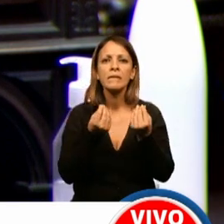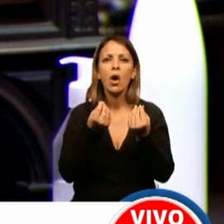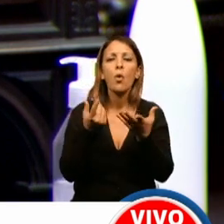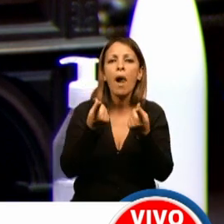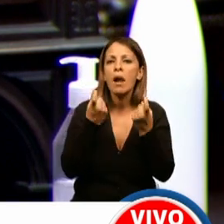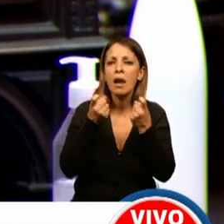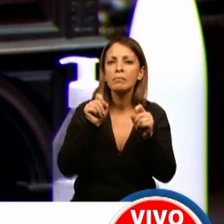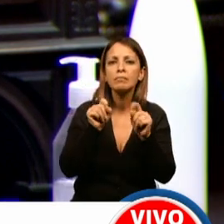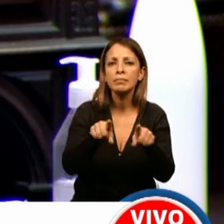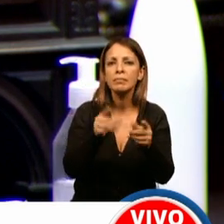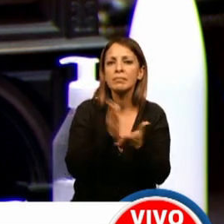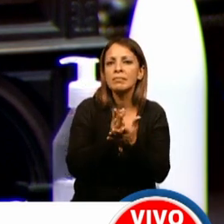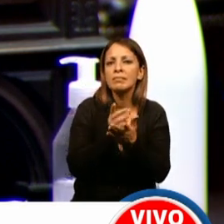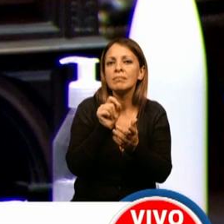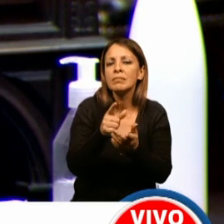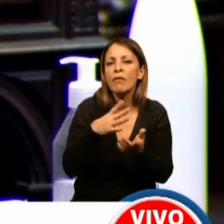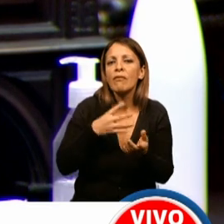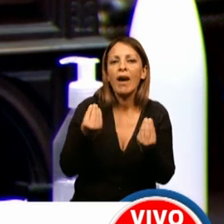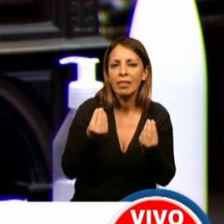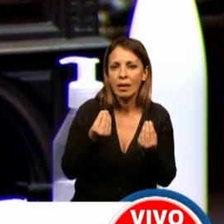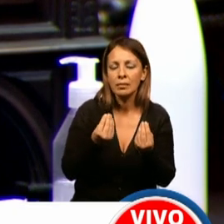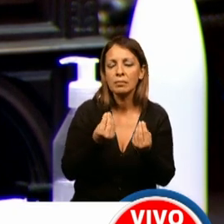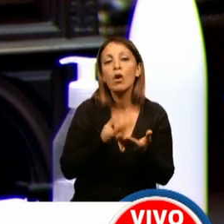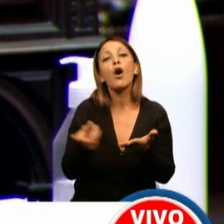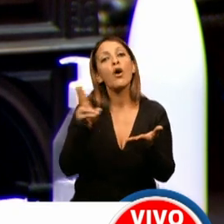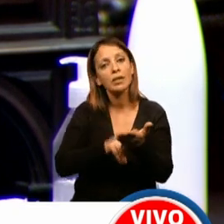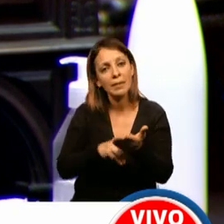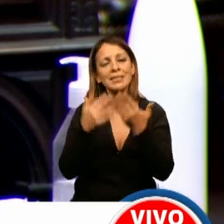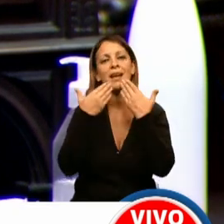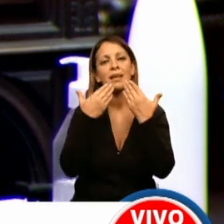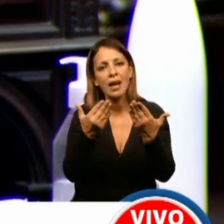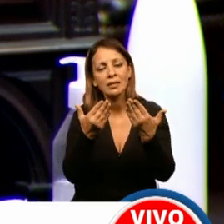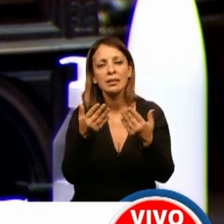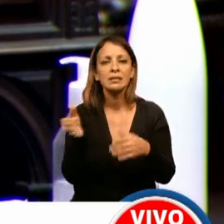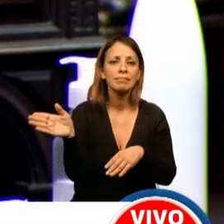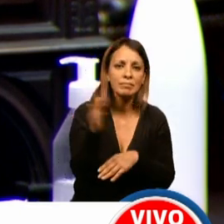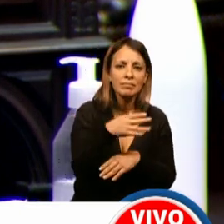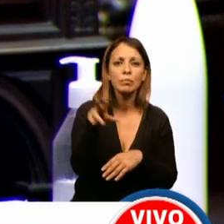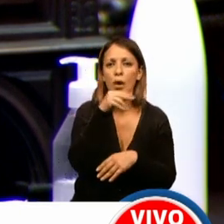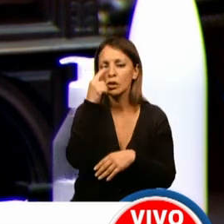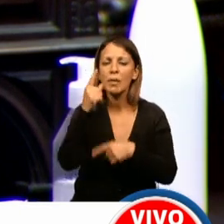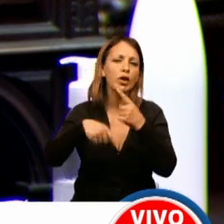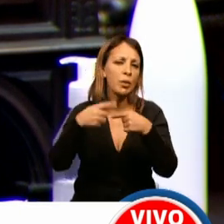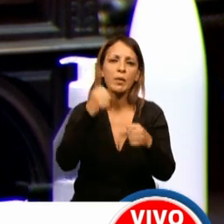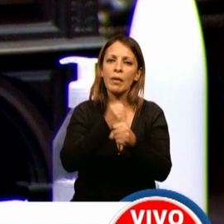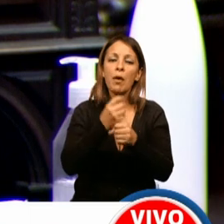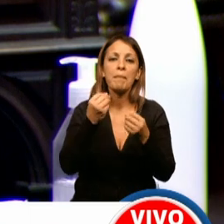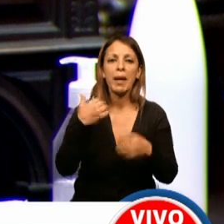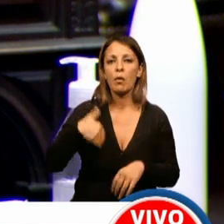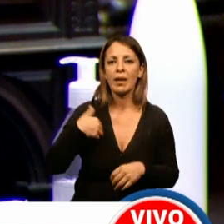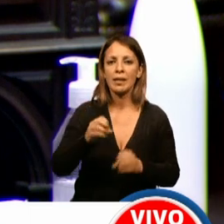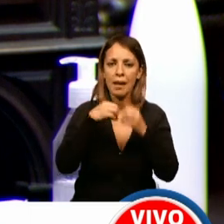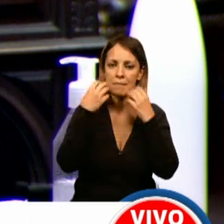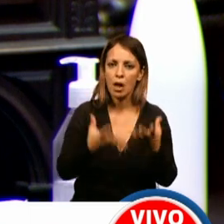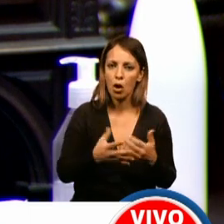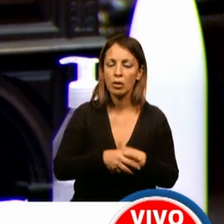de derechos que aún falta por todo esto vuelvo a agradecer a todos ya todas y vamos a seguir trabajando para una argentina mejor